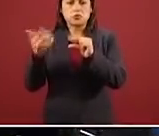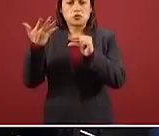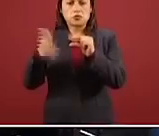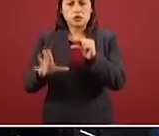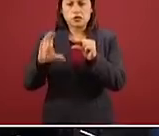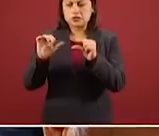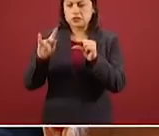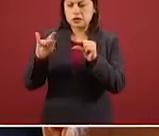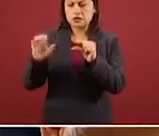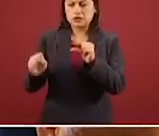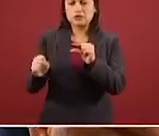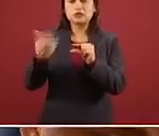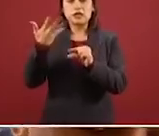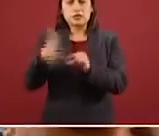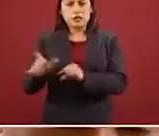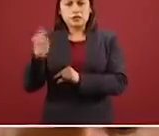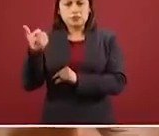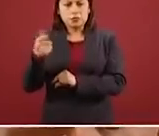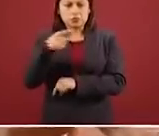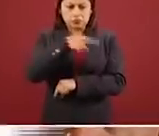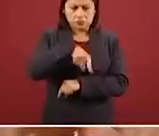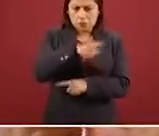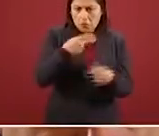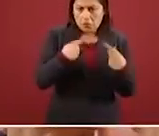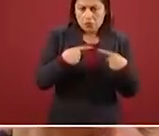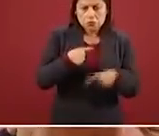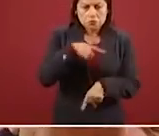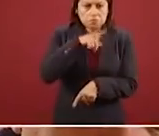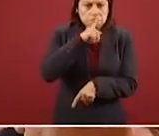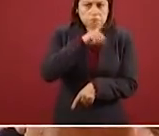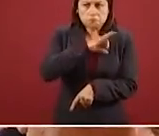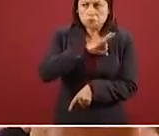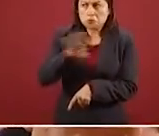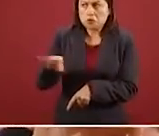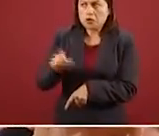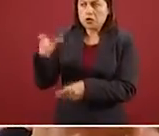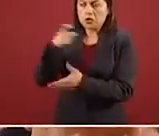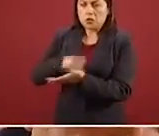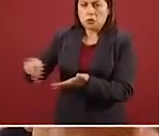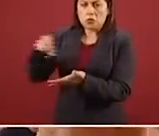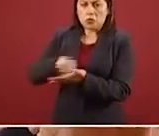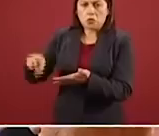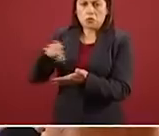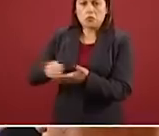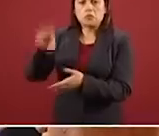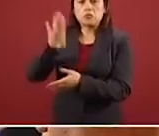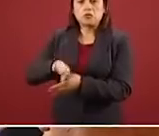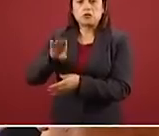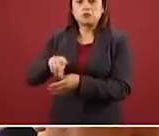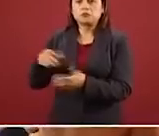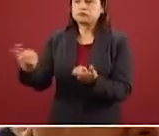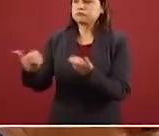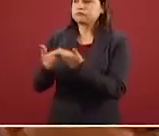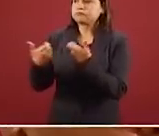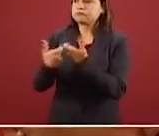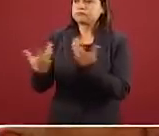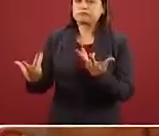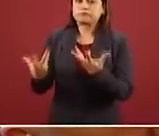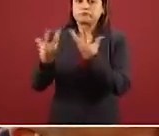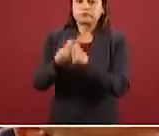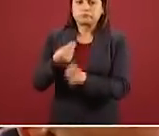que el pueblo puede empezar a invertir de manera horizontal desde 100 pesos, ¿no? Lo pueden hacer hasta